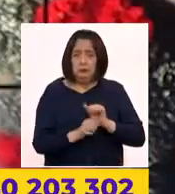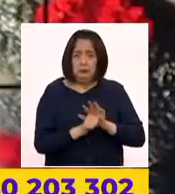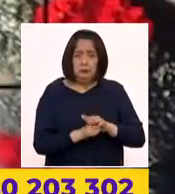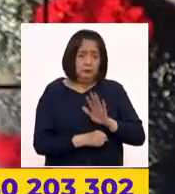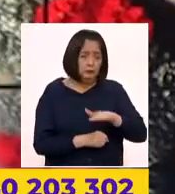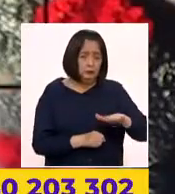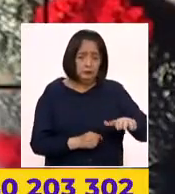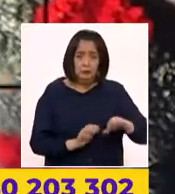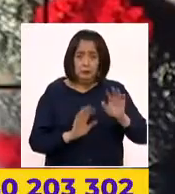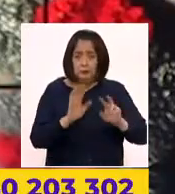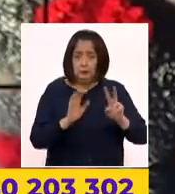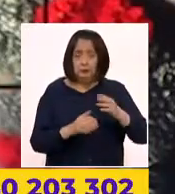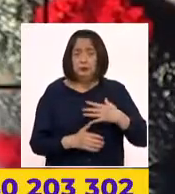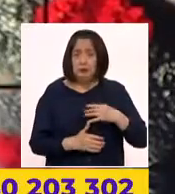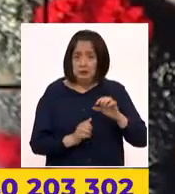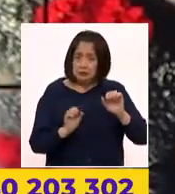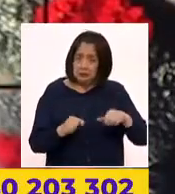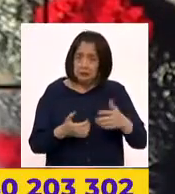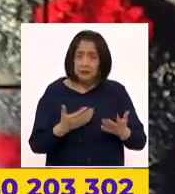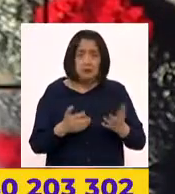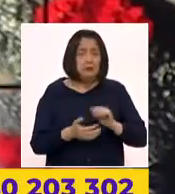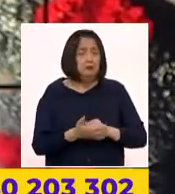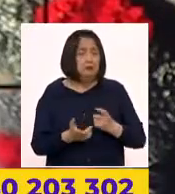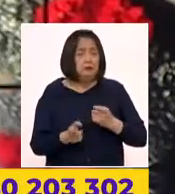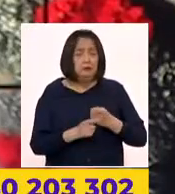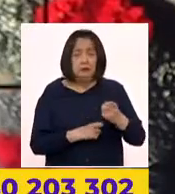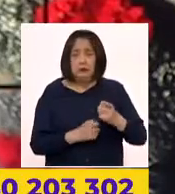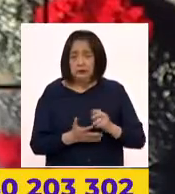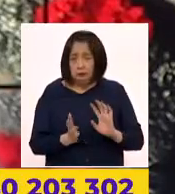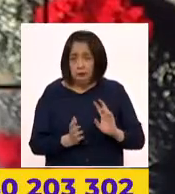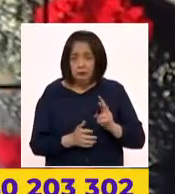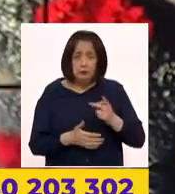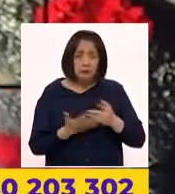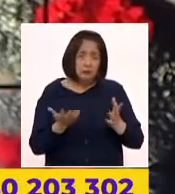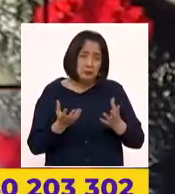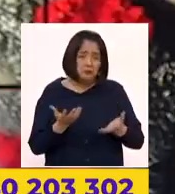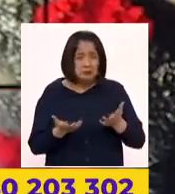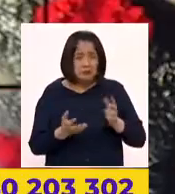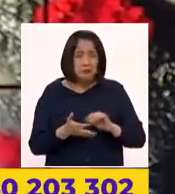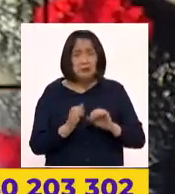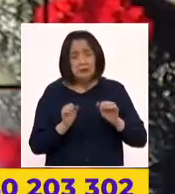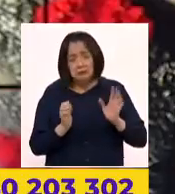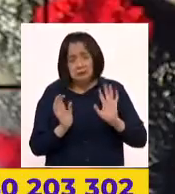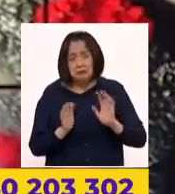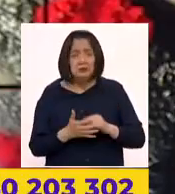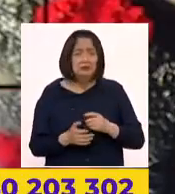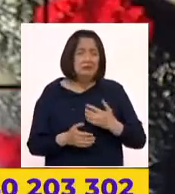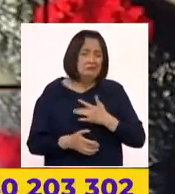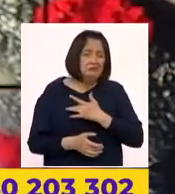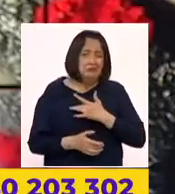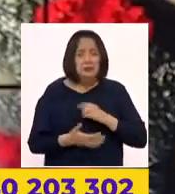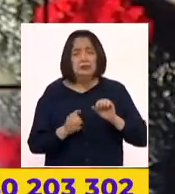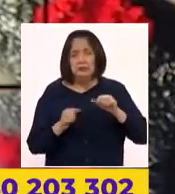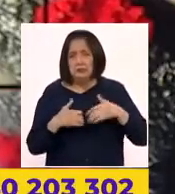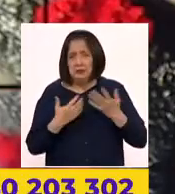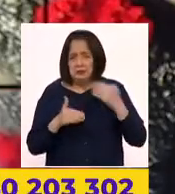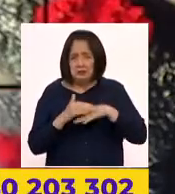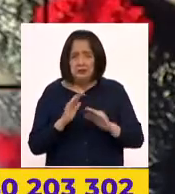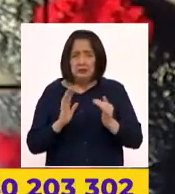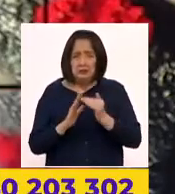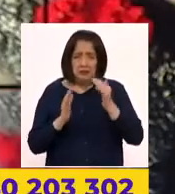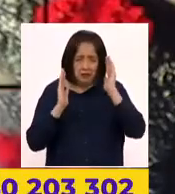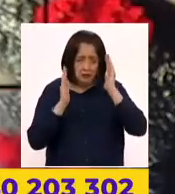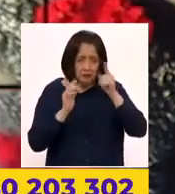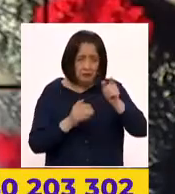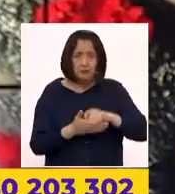en los menores de 12 años podrían producir efectos secundarios leves o moderados que por lo general pueden ser tratados en casa. Preste